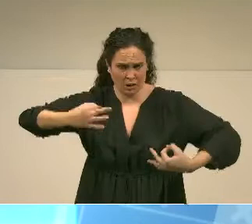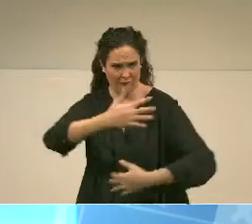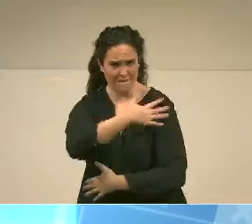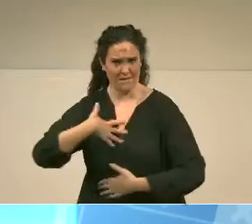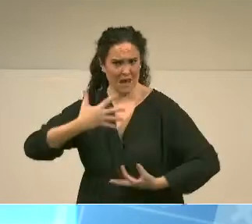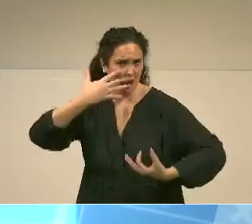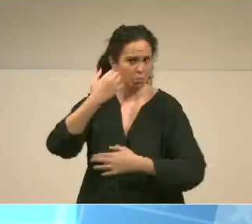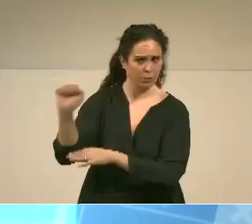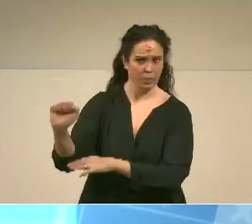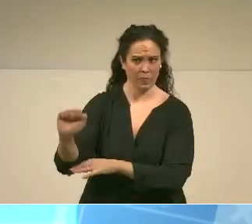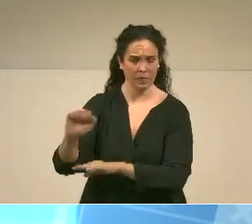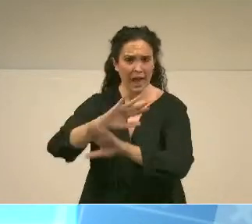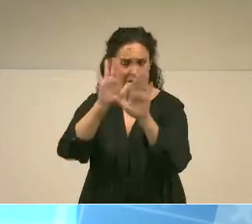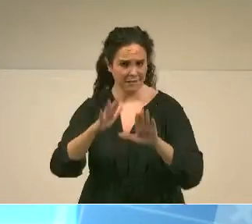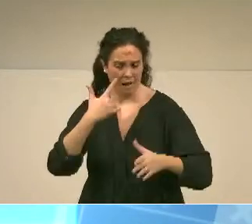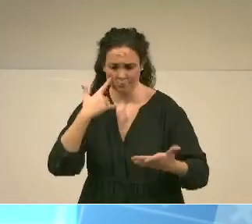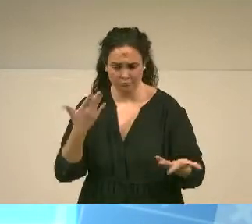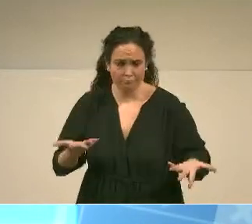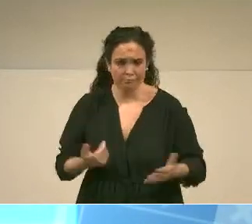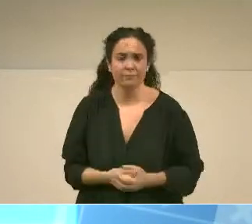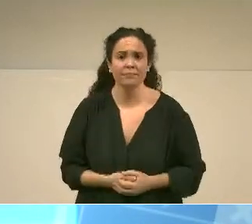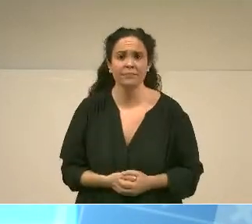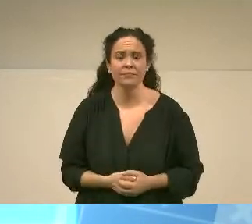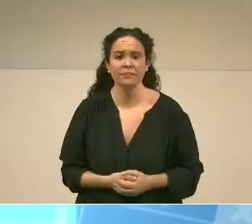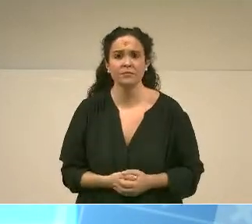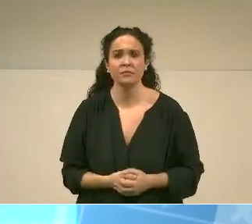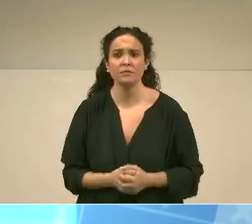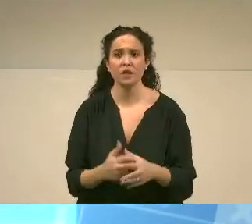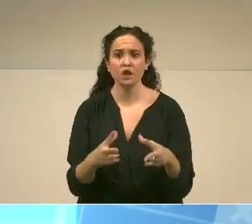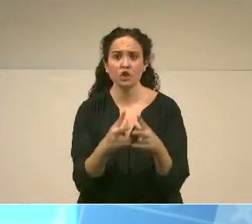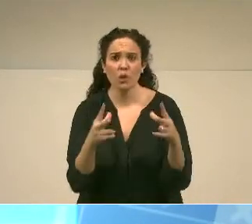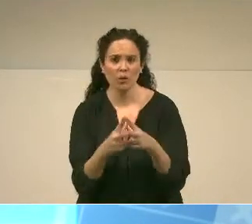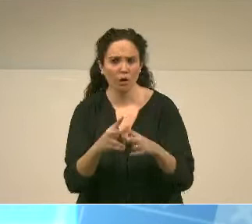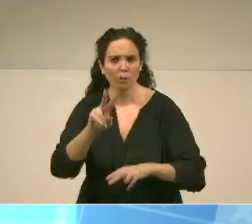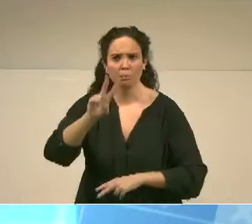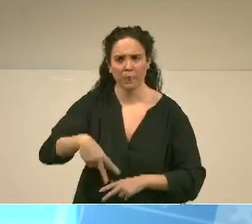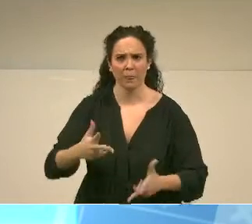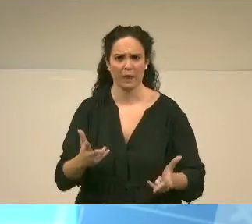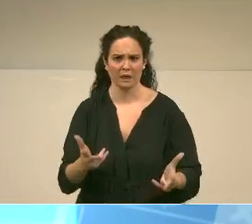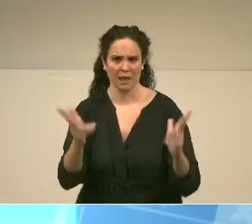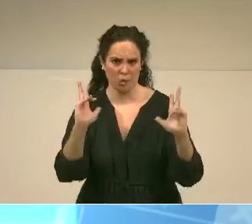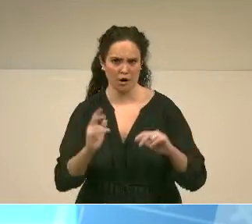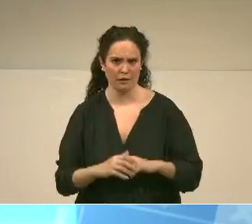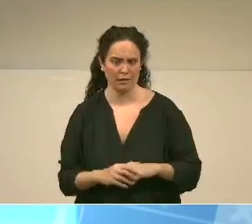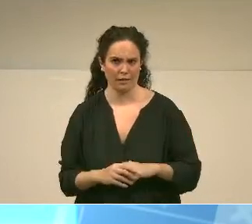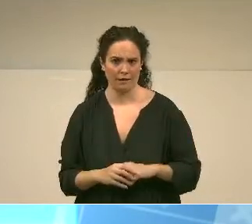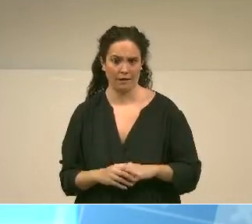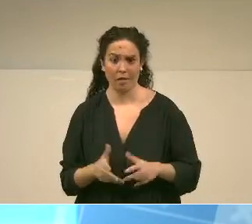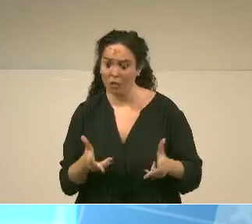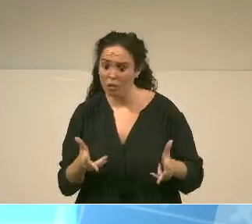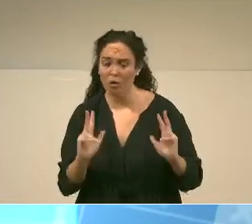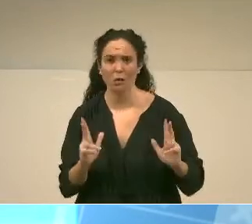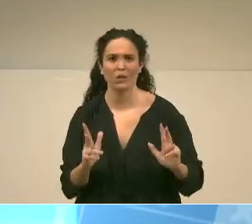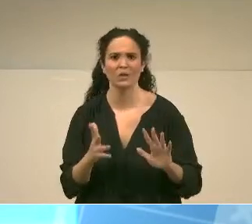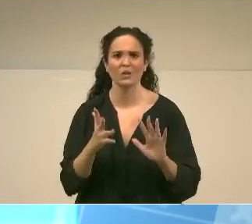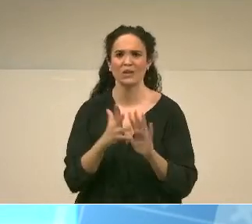istiluetan bukatzen dute. Euskal gizartea gizarte demokratiko bada eta ezin du onartu bere baitan